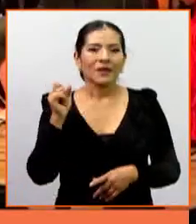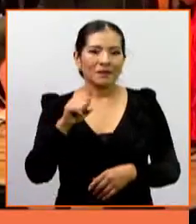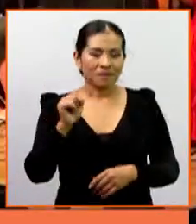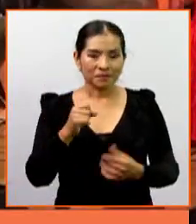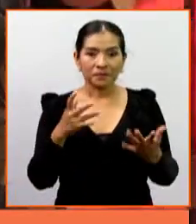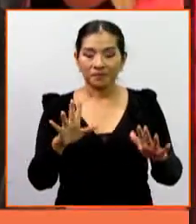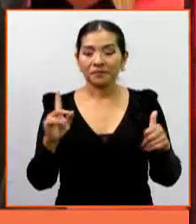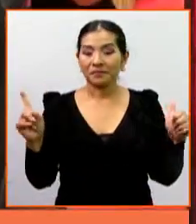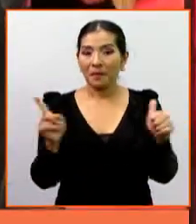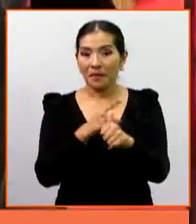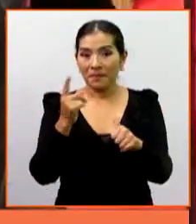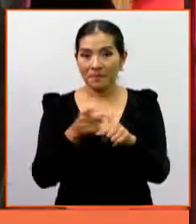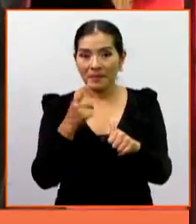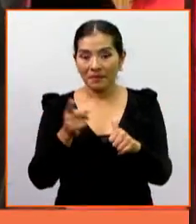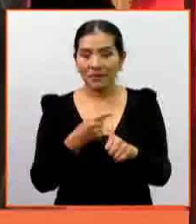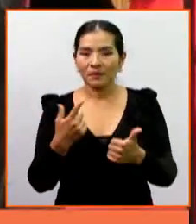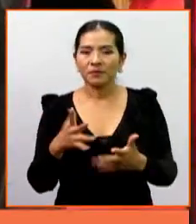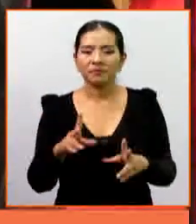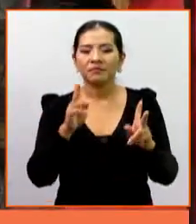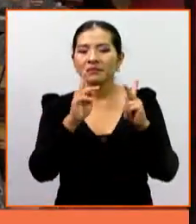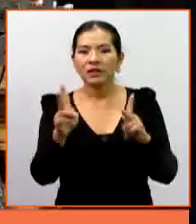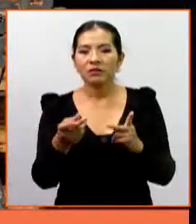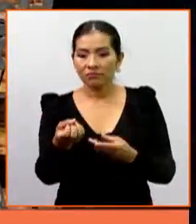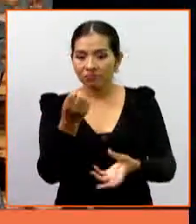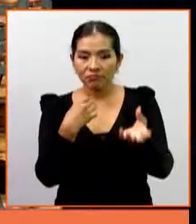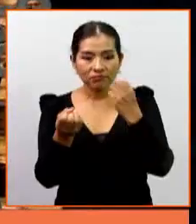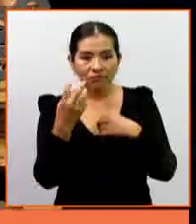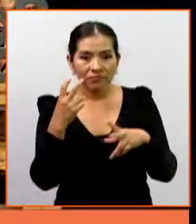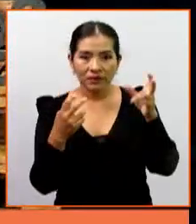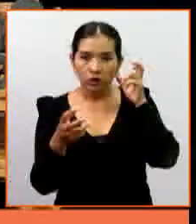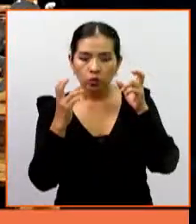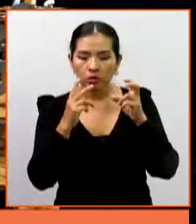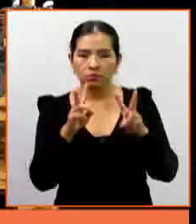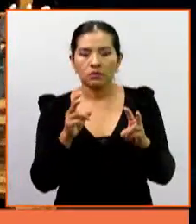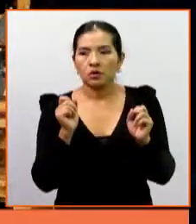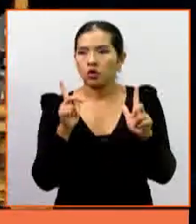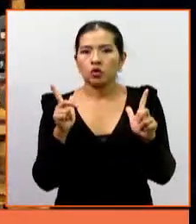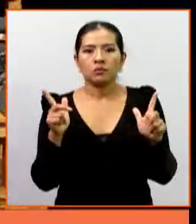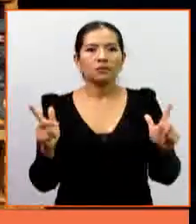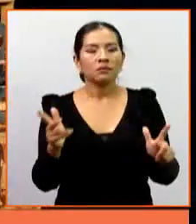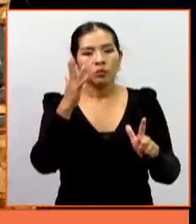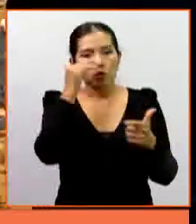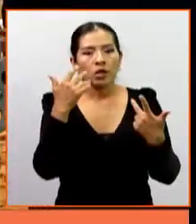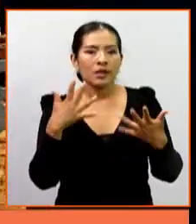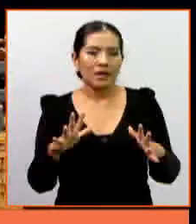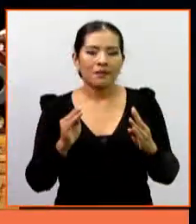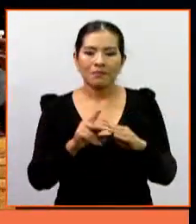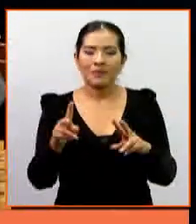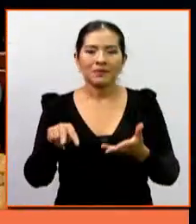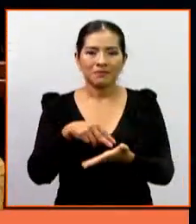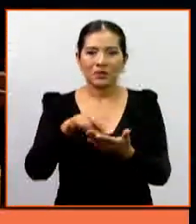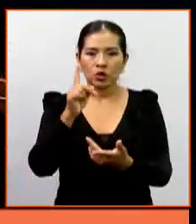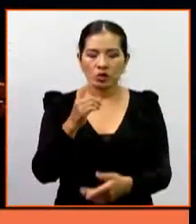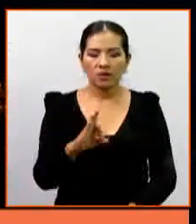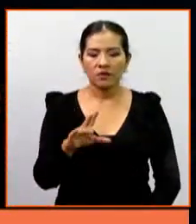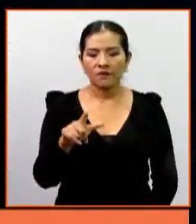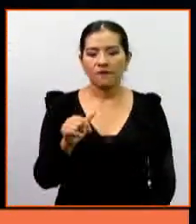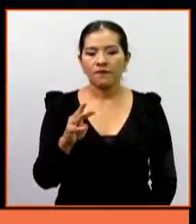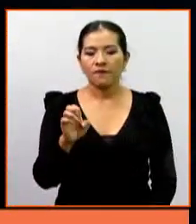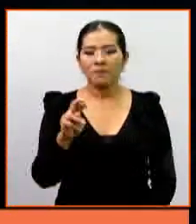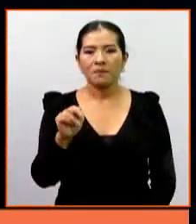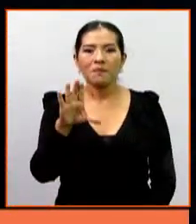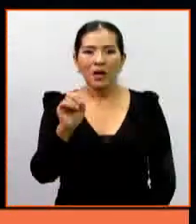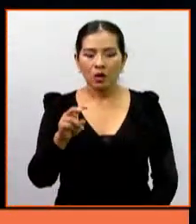de primera fuente, lo que te puede decir la gente es que le sorprende bastante, porque ya de por sí el flamenco solo, como es